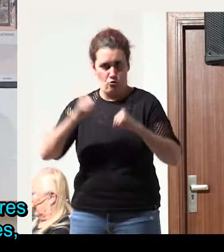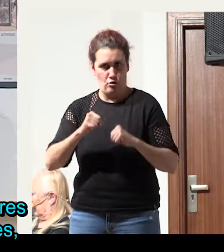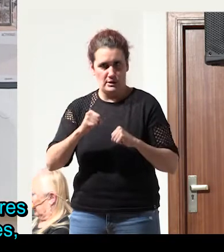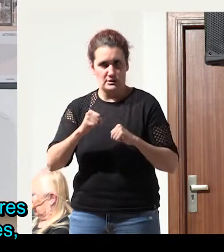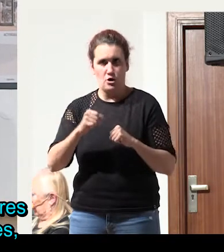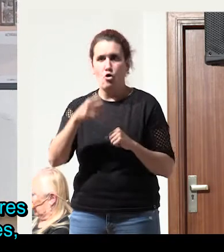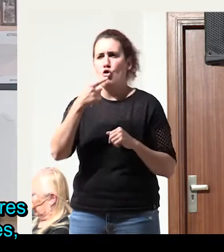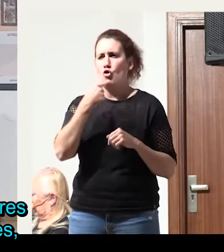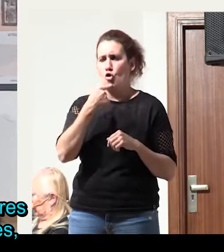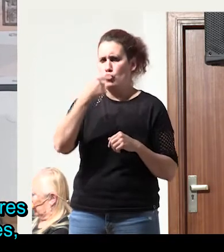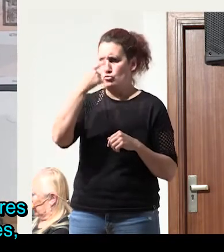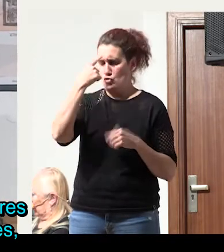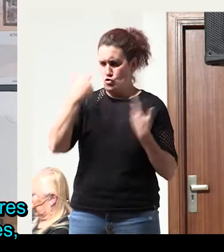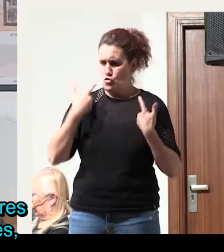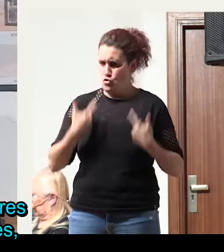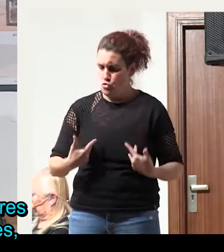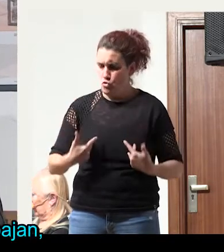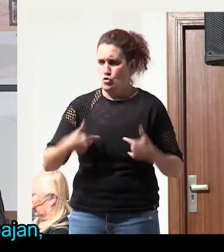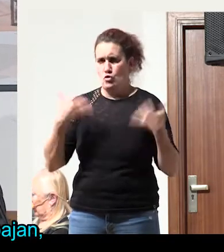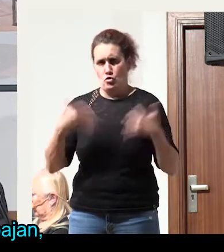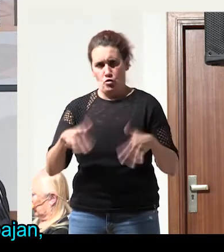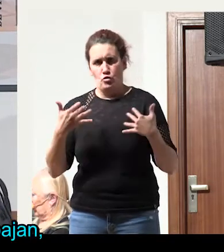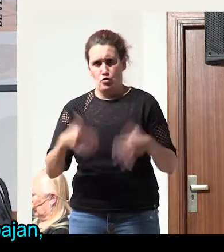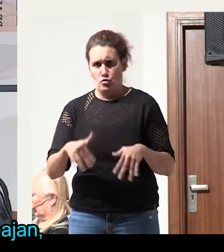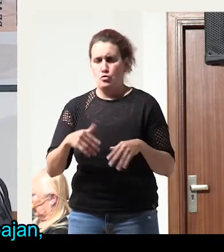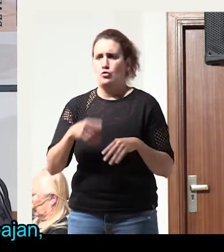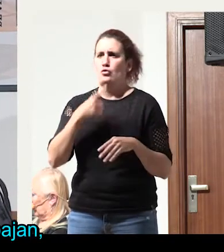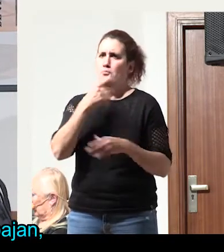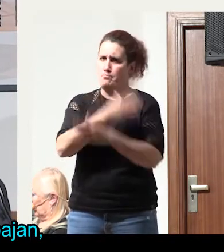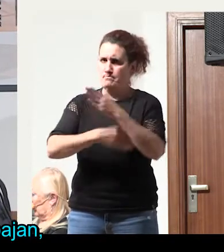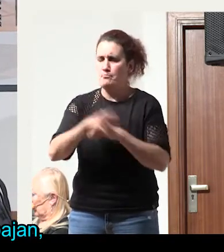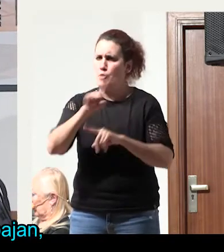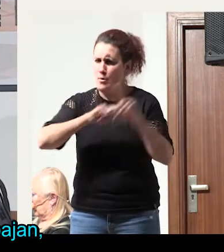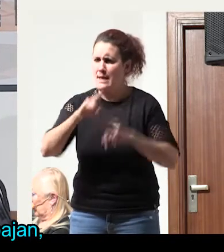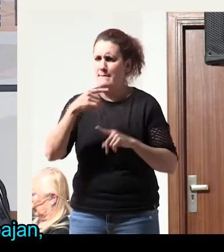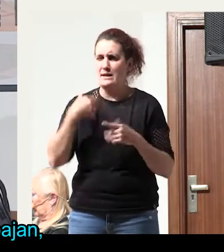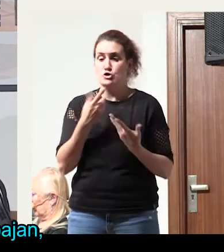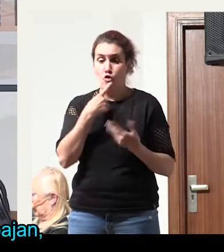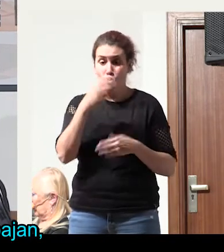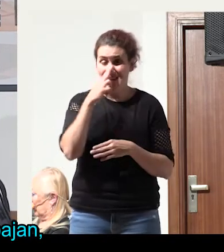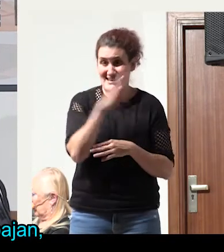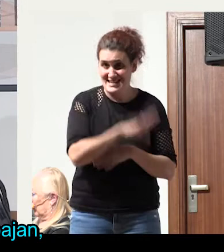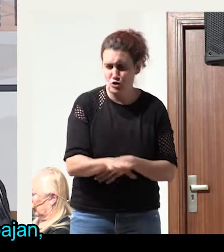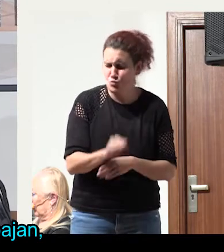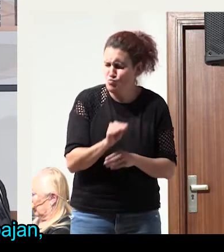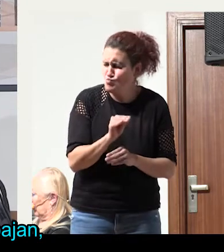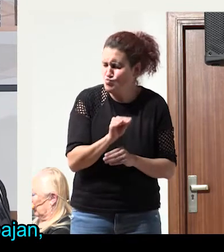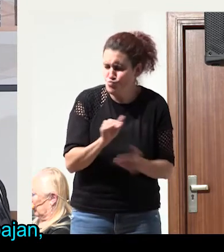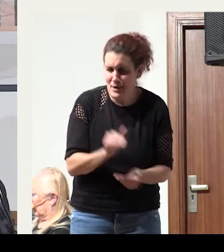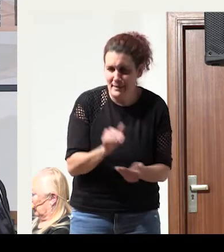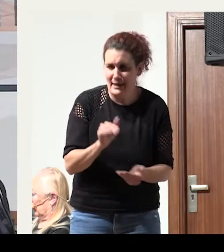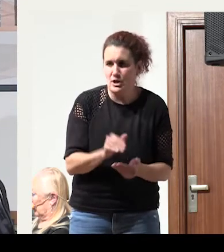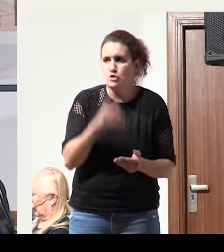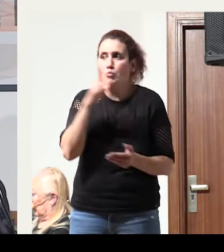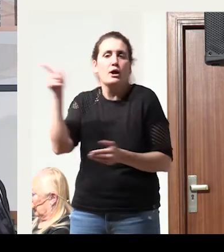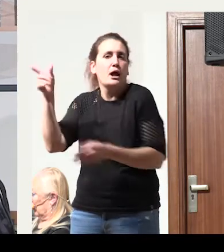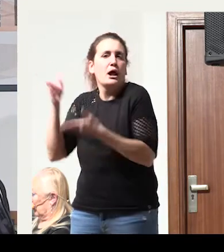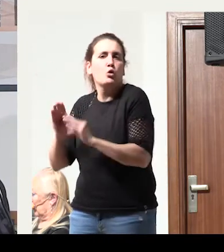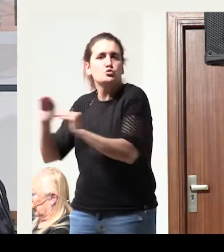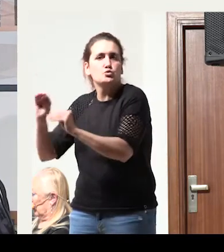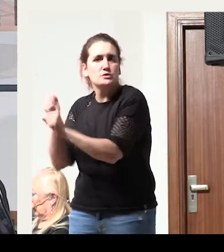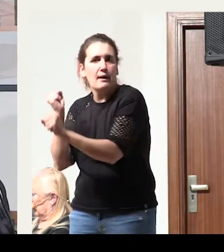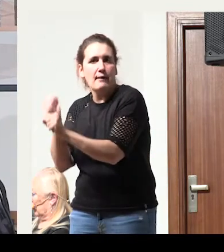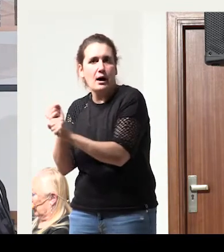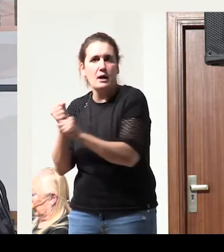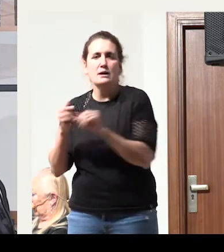deficiencias físicas visibles, con niños muy pequeños, que por lo que sea sus hijos trabajan, y es que no